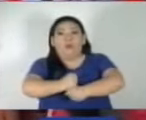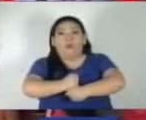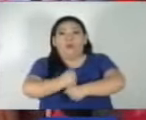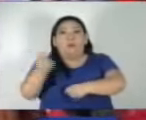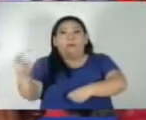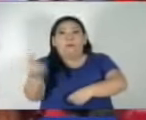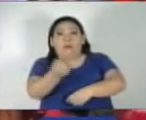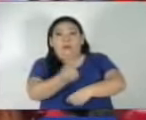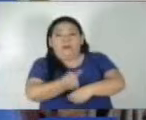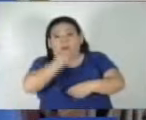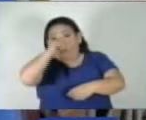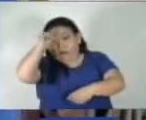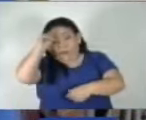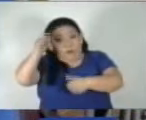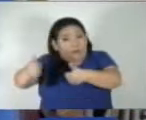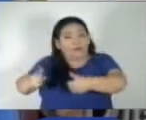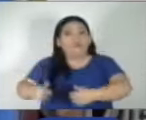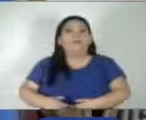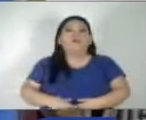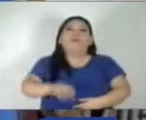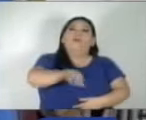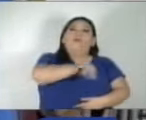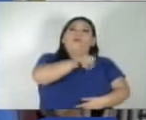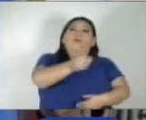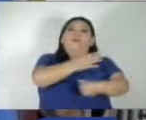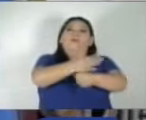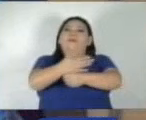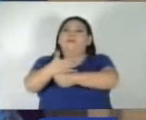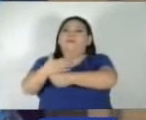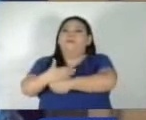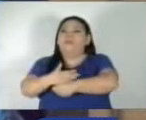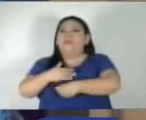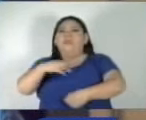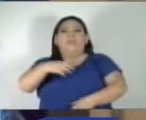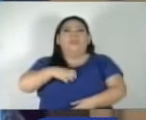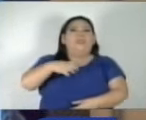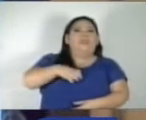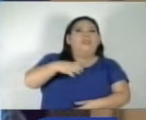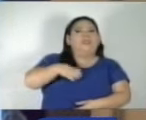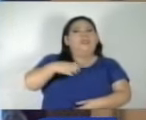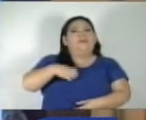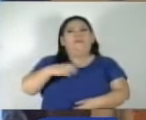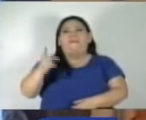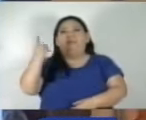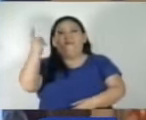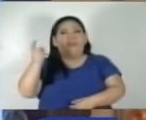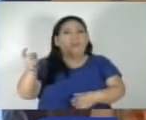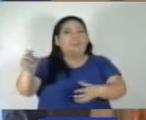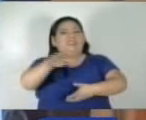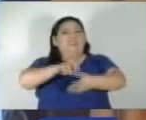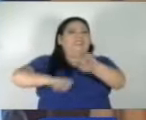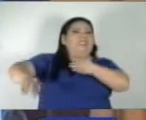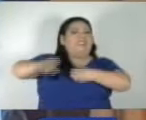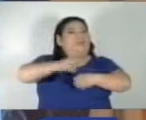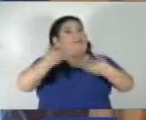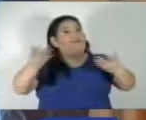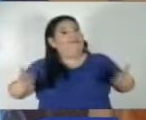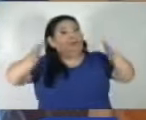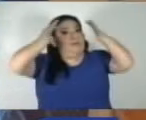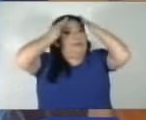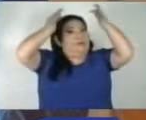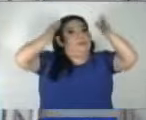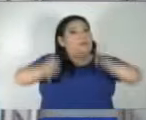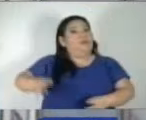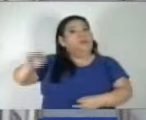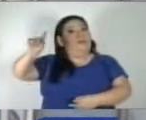que asegure que la gente va a poder hacer su trabajo. Algunos partidos políticos siguen reclamando falta de